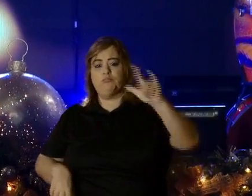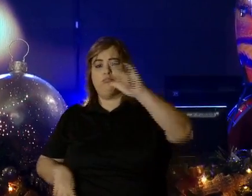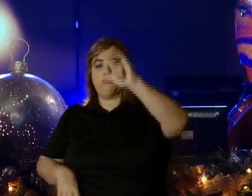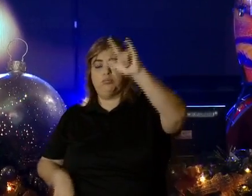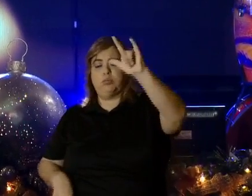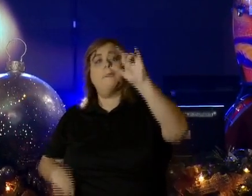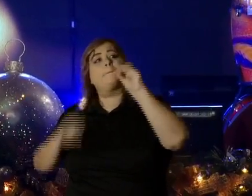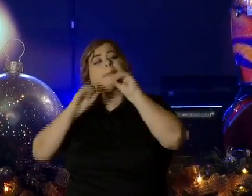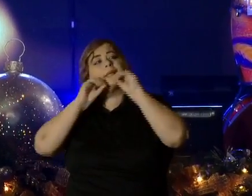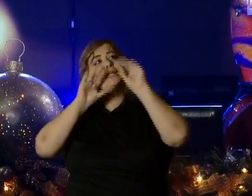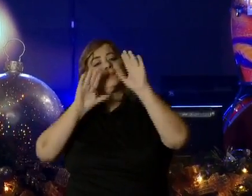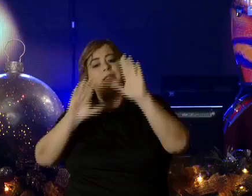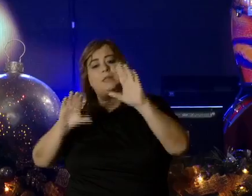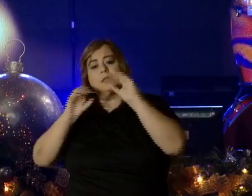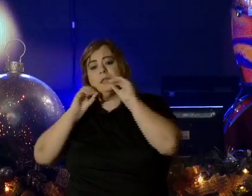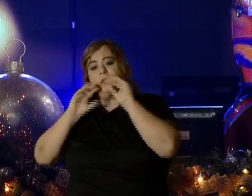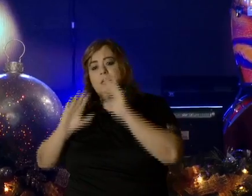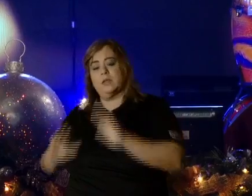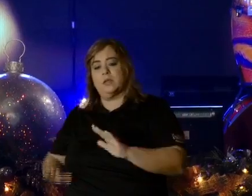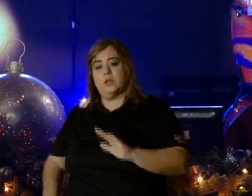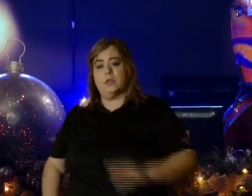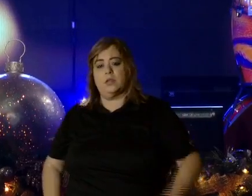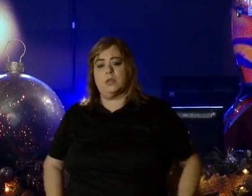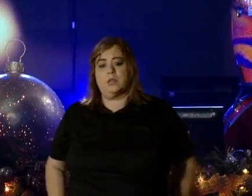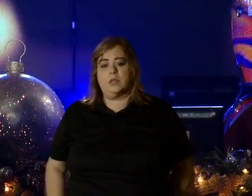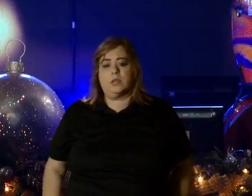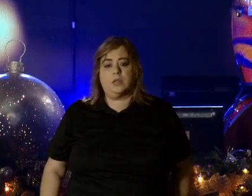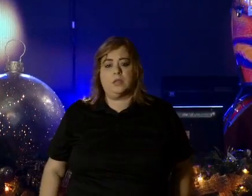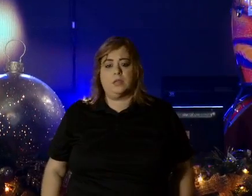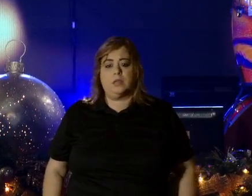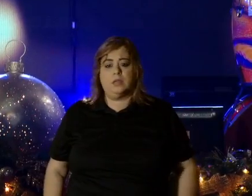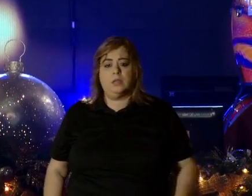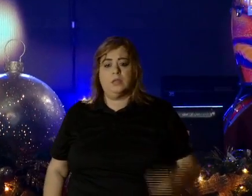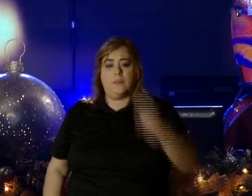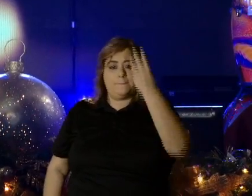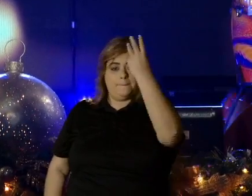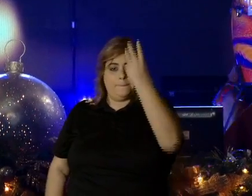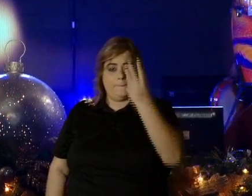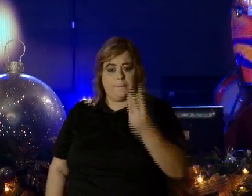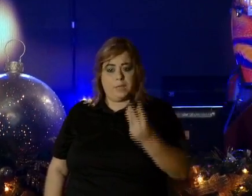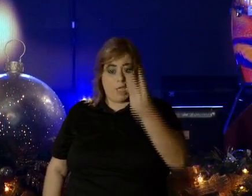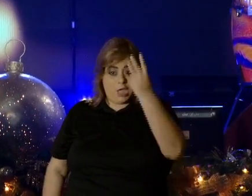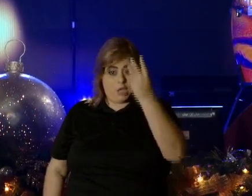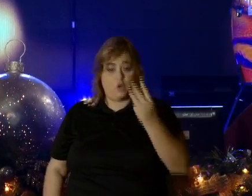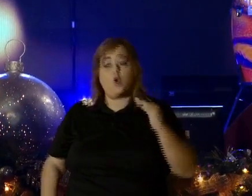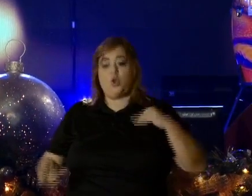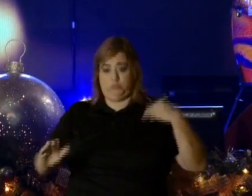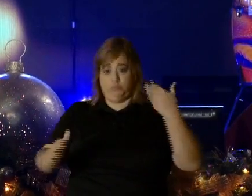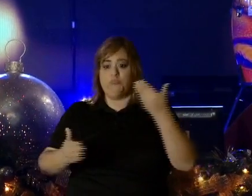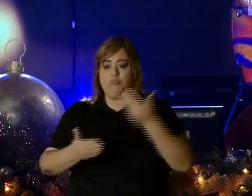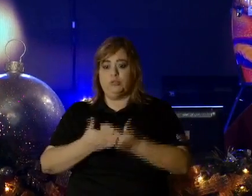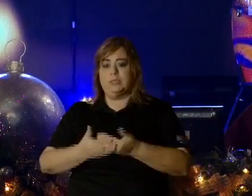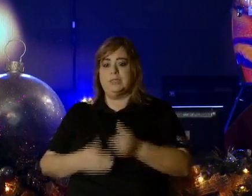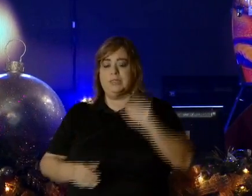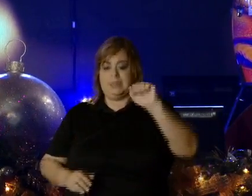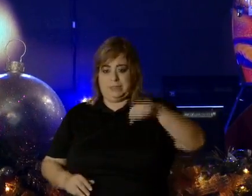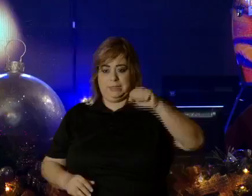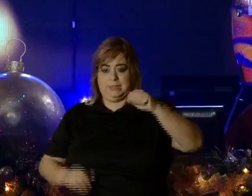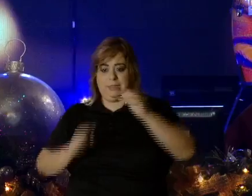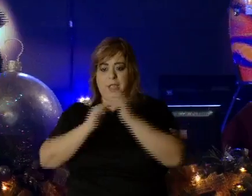que los bendigo a todos. Él me ha preguntado, el pastor, y el miércoles, día Reyes, pues yo vengo a adorar al Rey. Yo vengo a adorar al